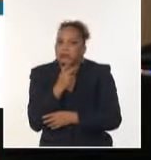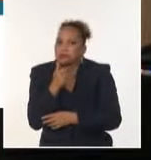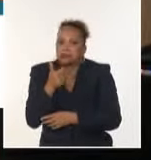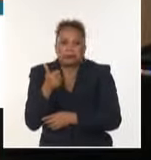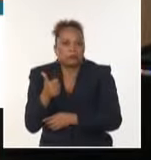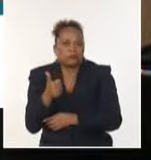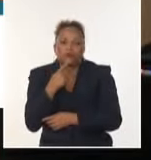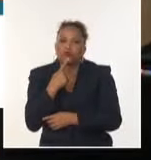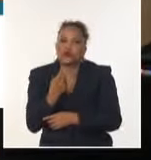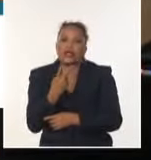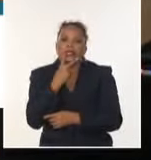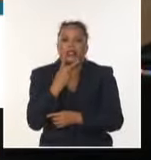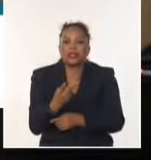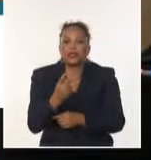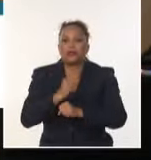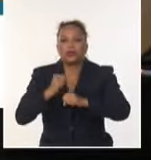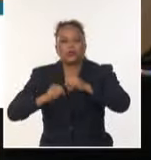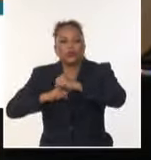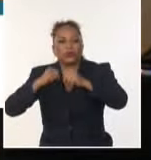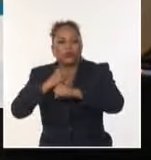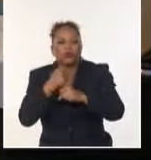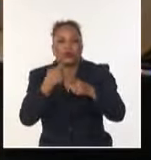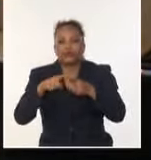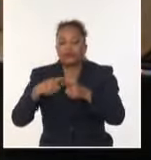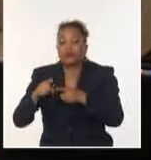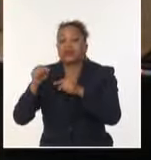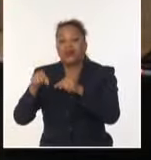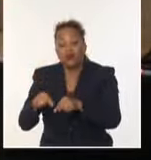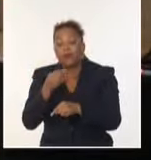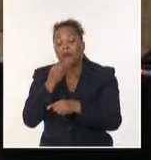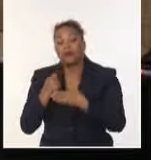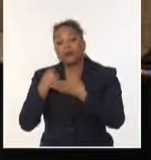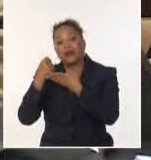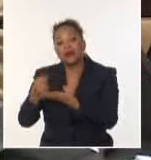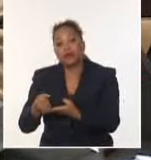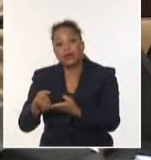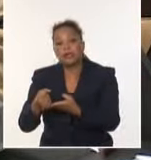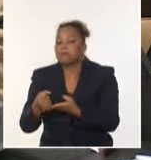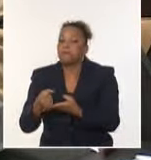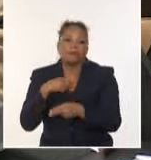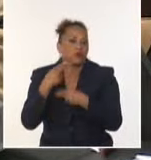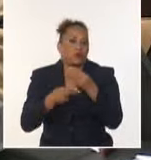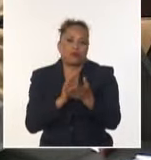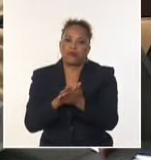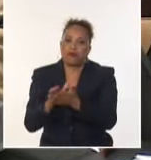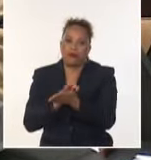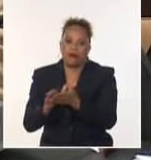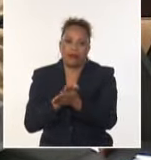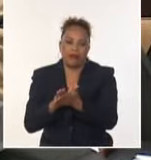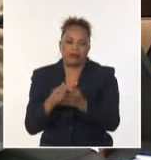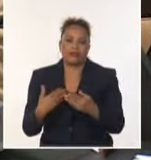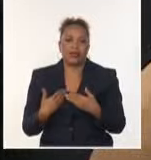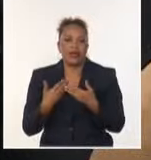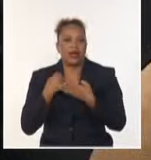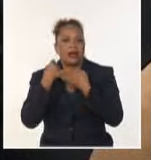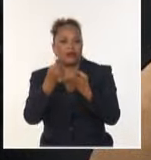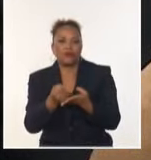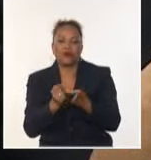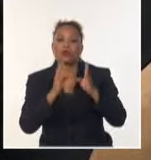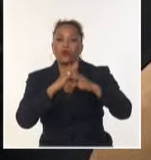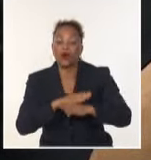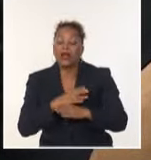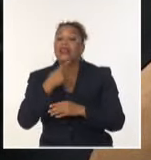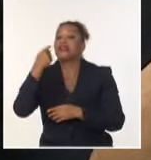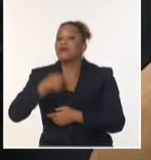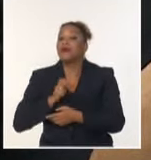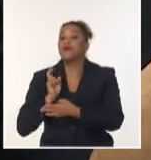requerimientos, infraestructura, cosas que hoy le podemos brindar y que no se la damos. Y tenemos que urgentemente